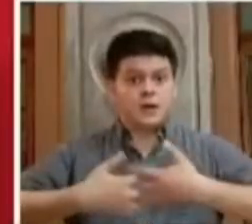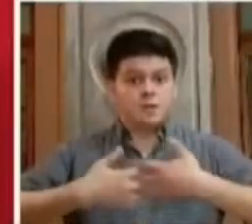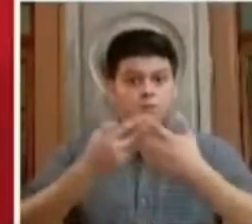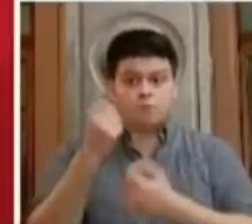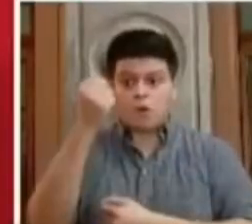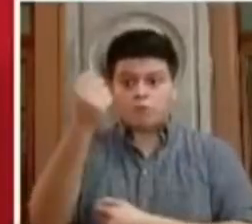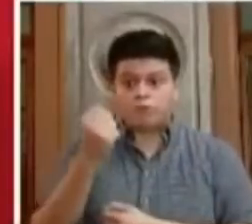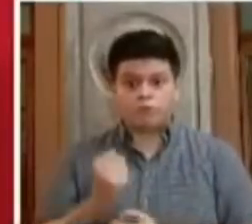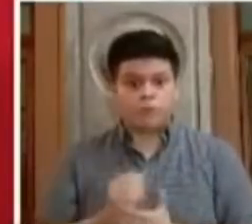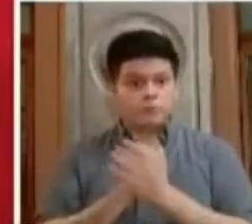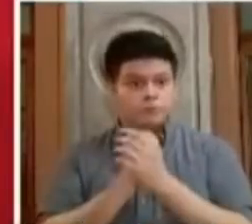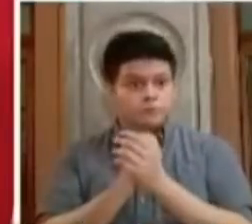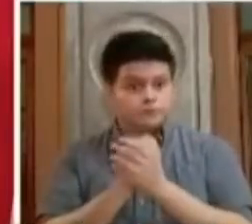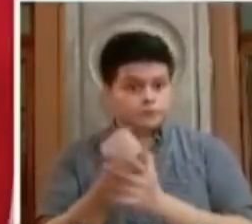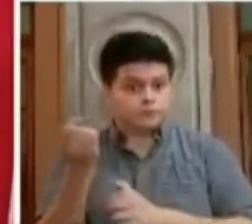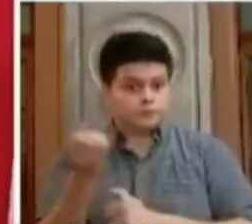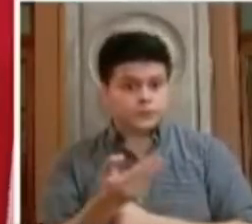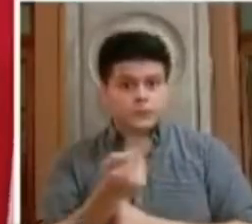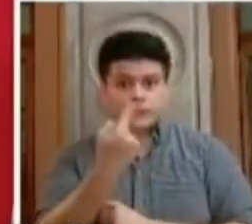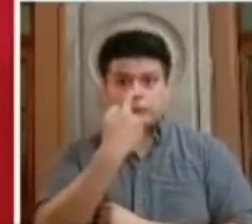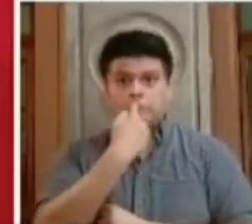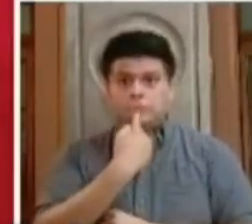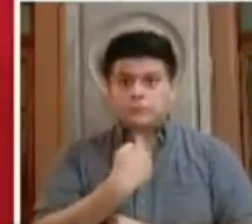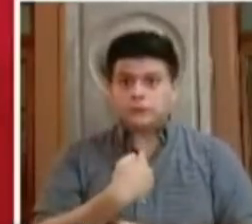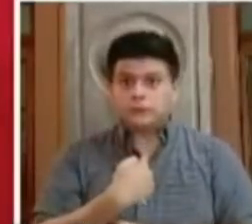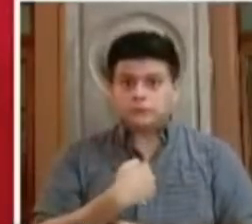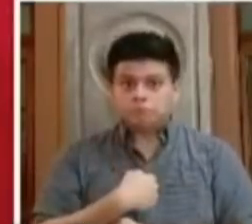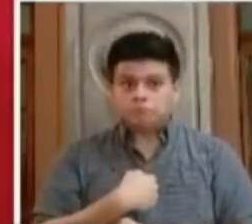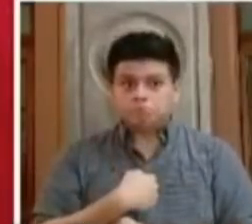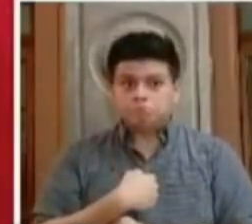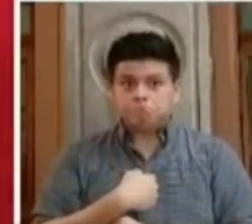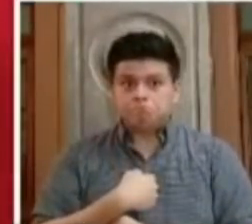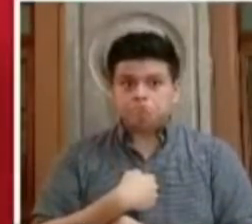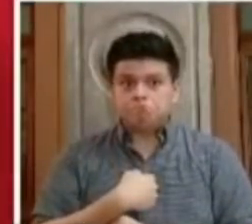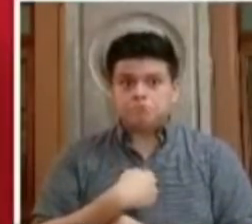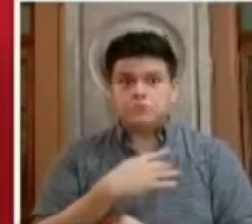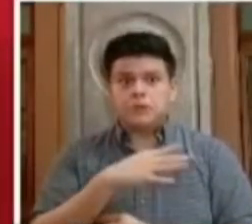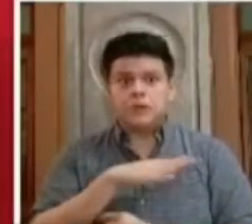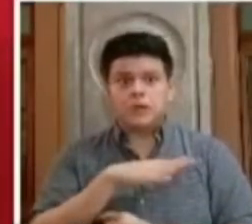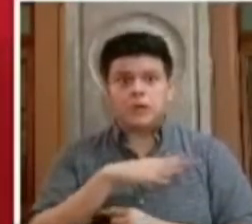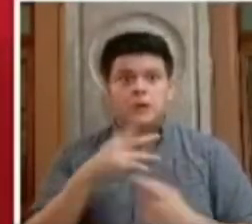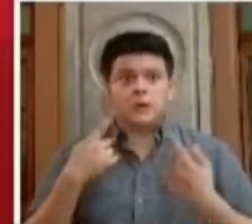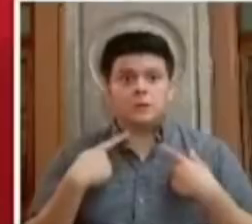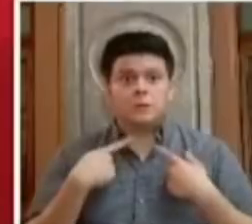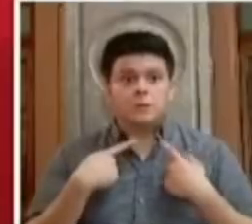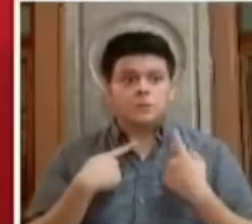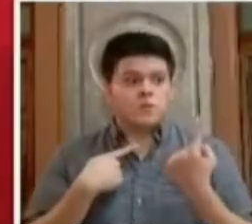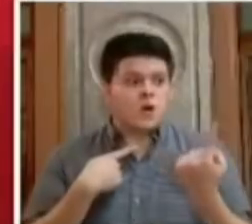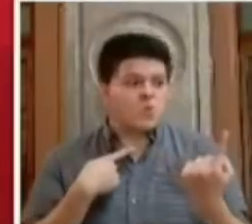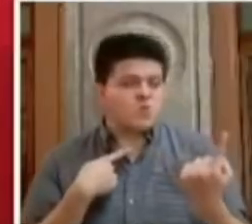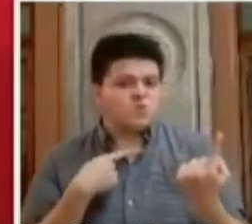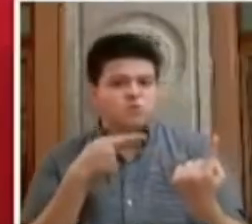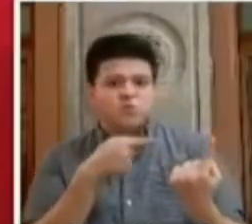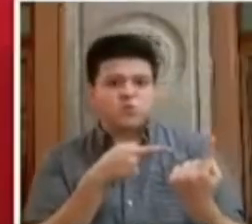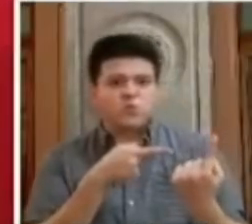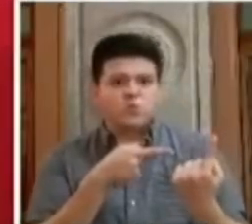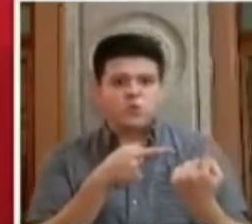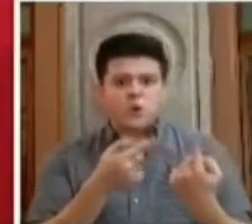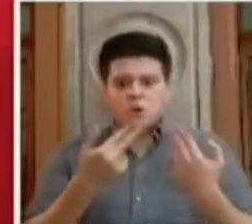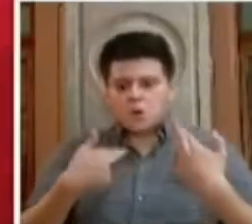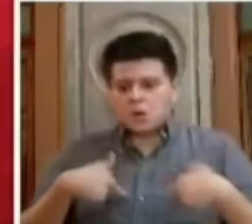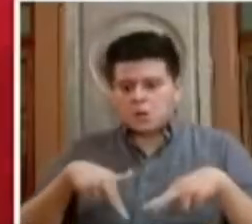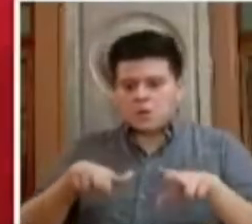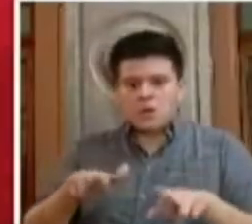casinero para decirme que anda un pelado corriente a mi